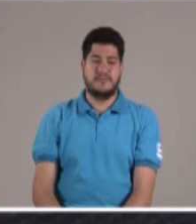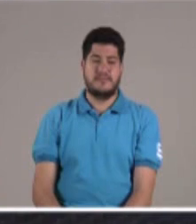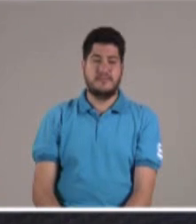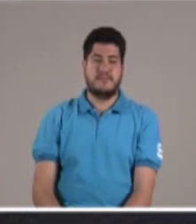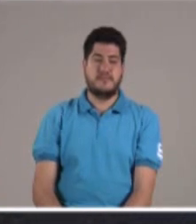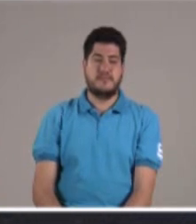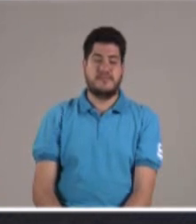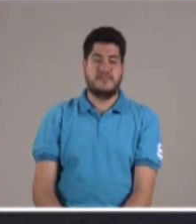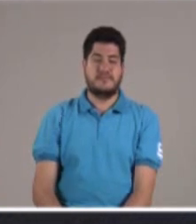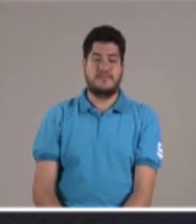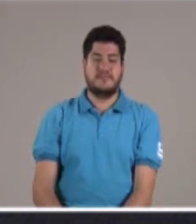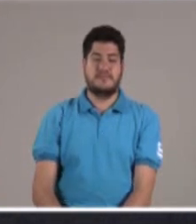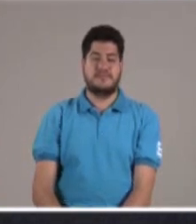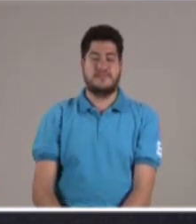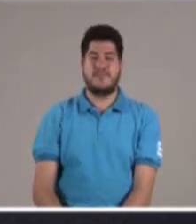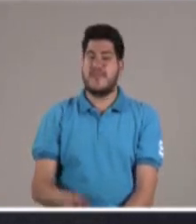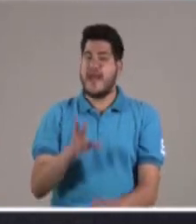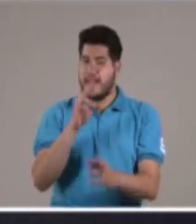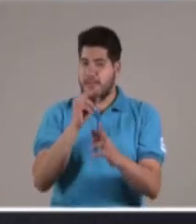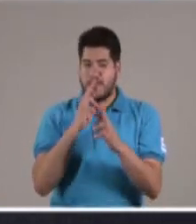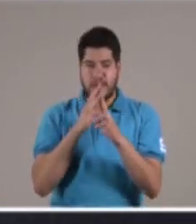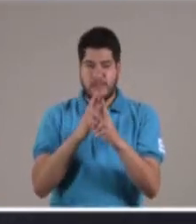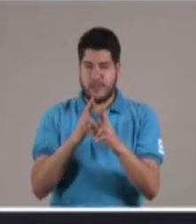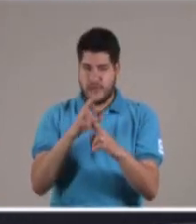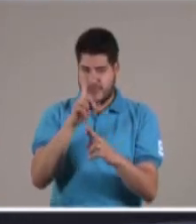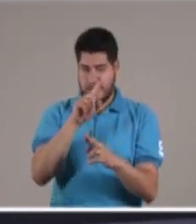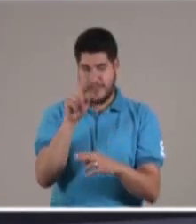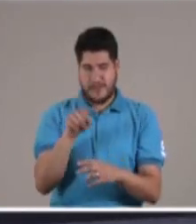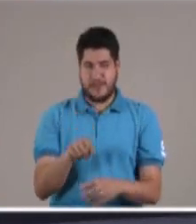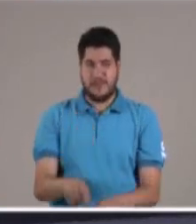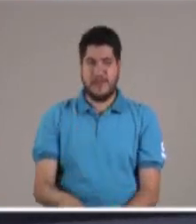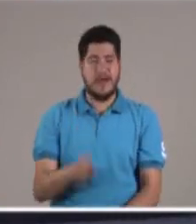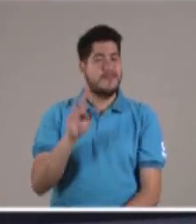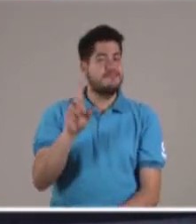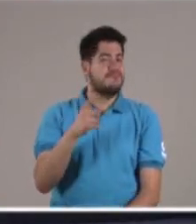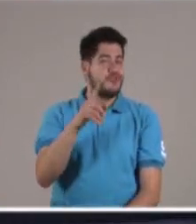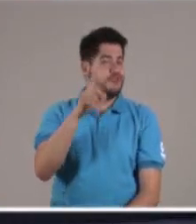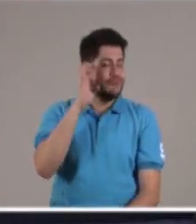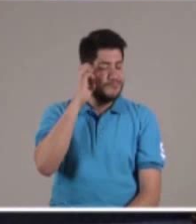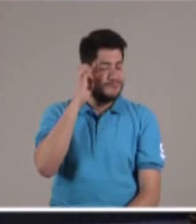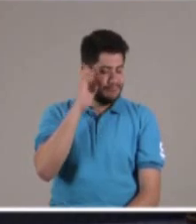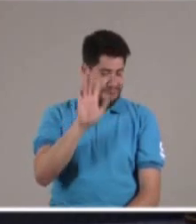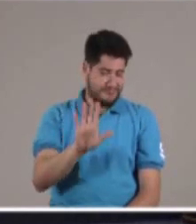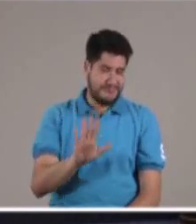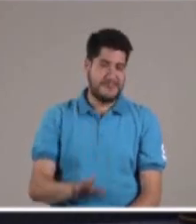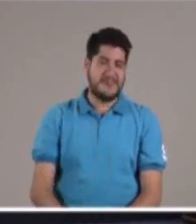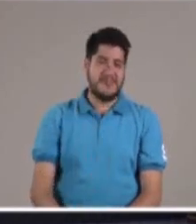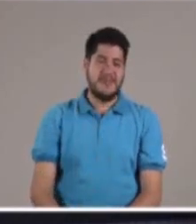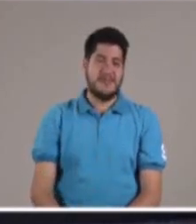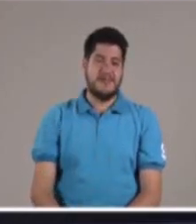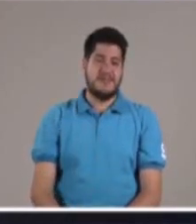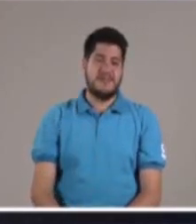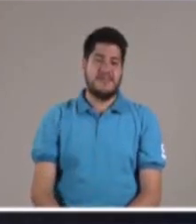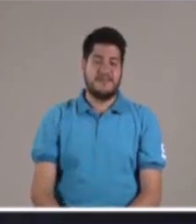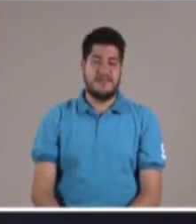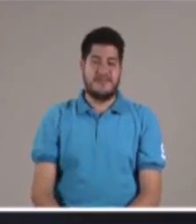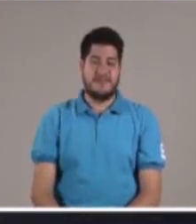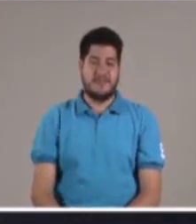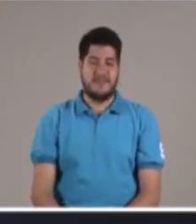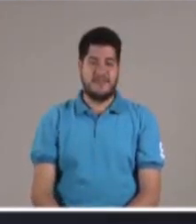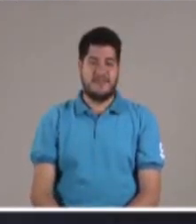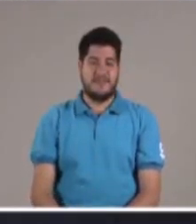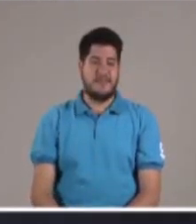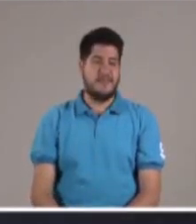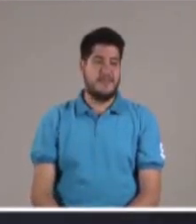pero mire pues pero no me van a contestar solo ahí en un ratito ahí le quito ahí le digo cuando ya me puedo